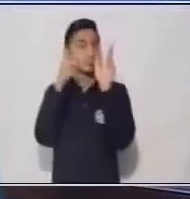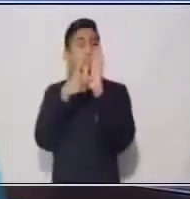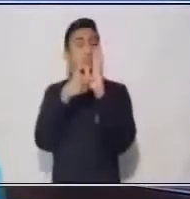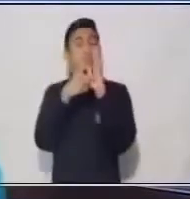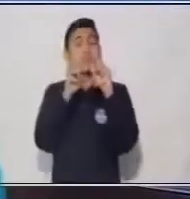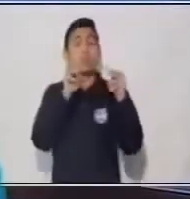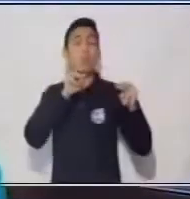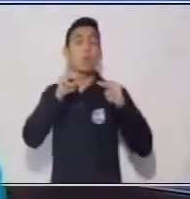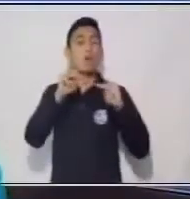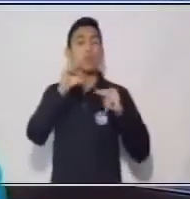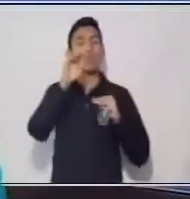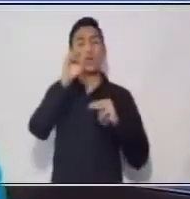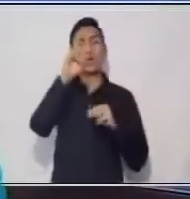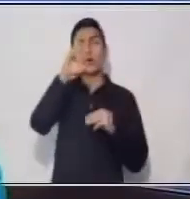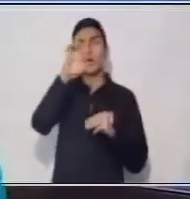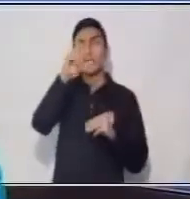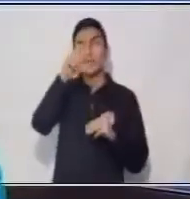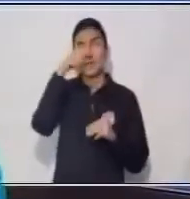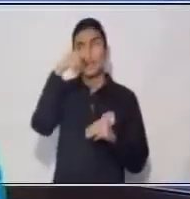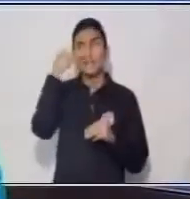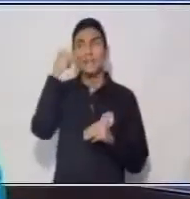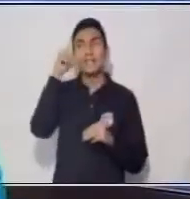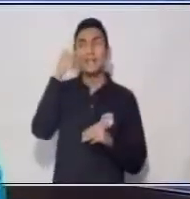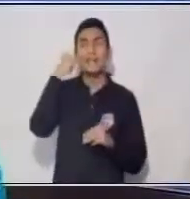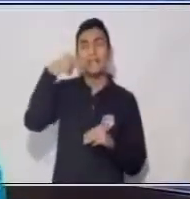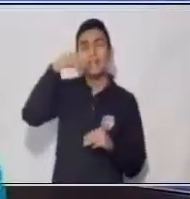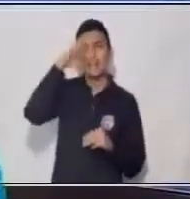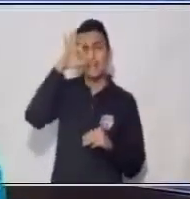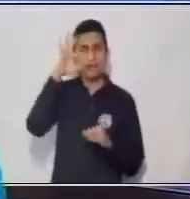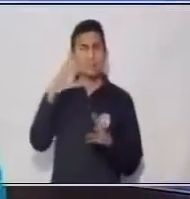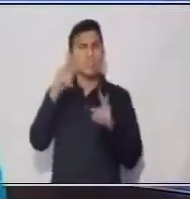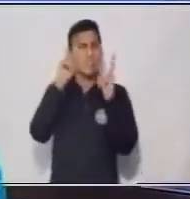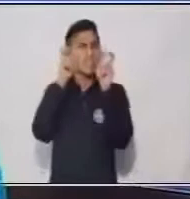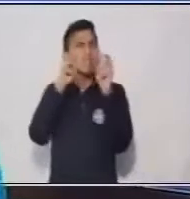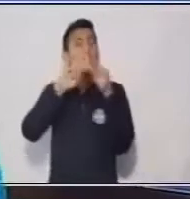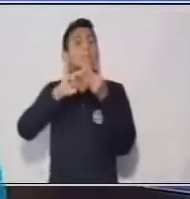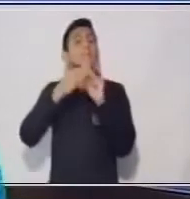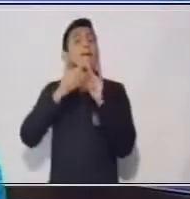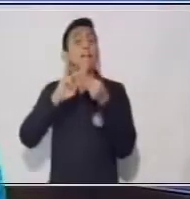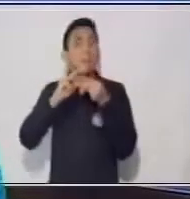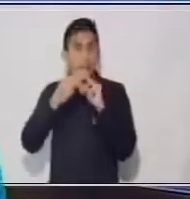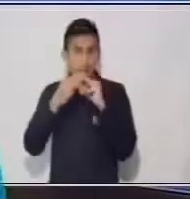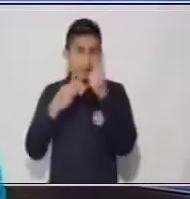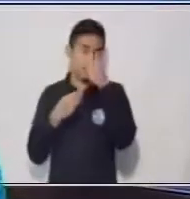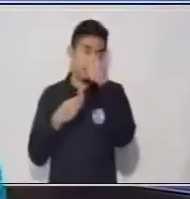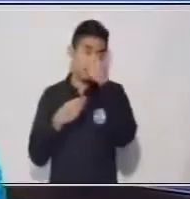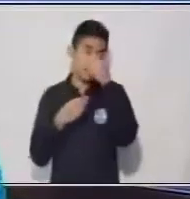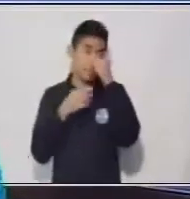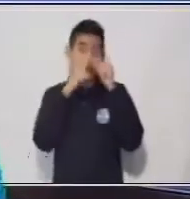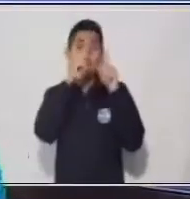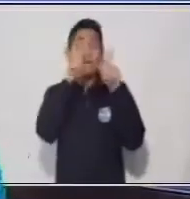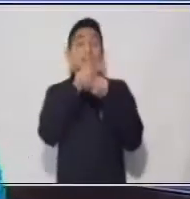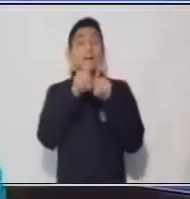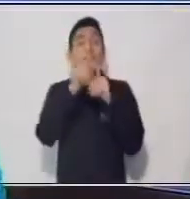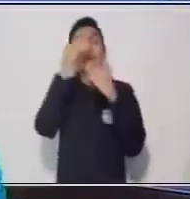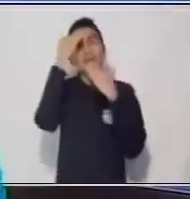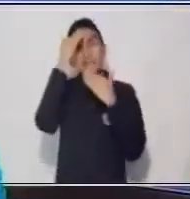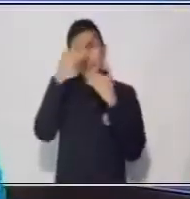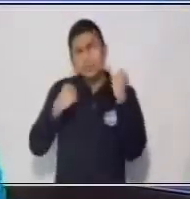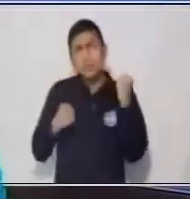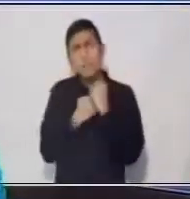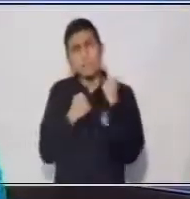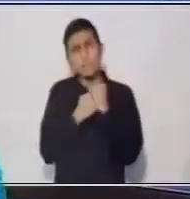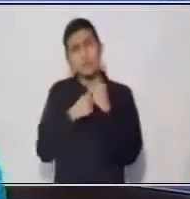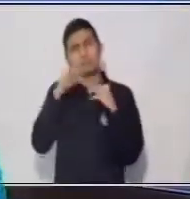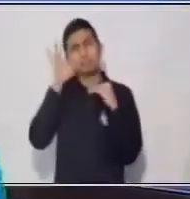movimiento rectilíneo, la primera parte del área de matemáticas. También agradecemos y valoramos el